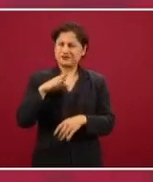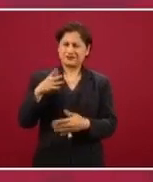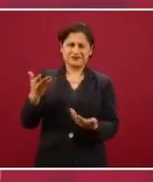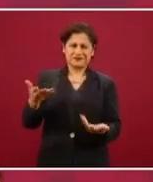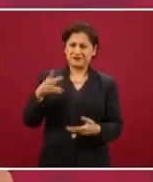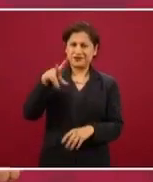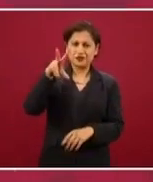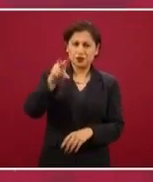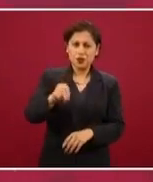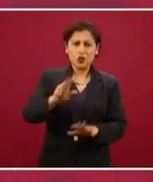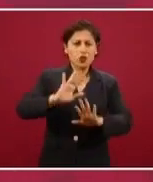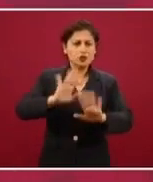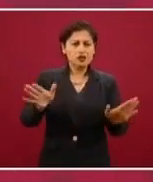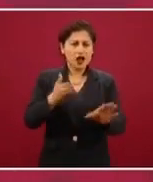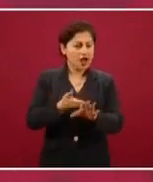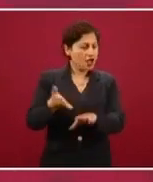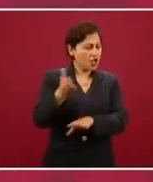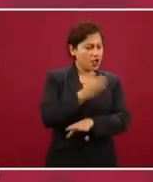se dio.